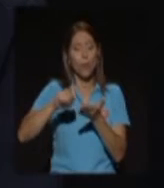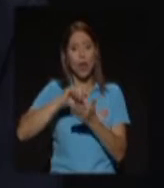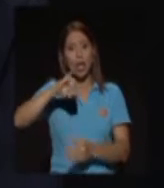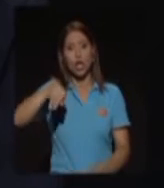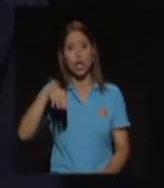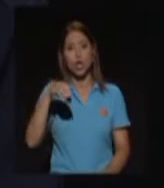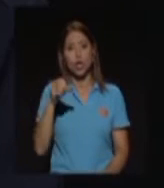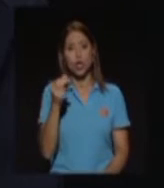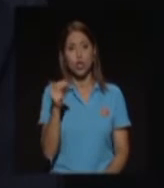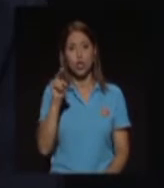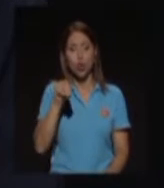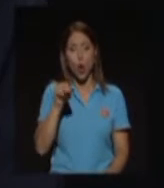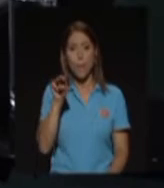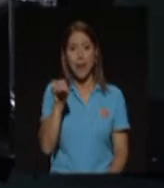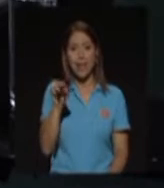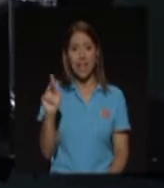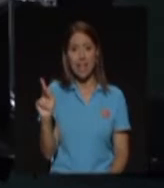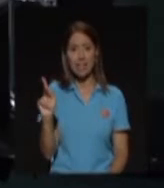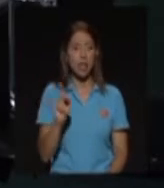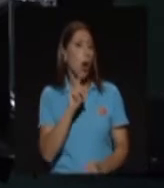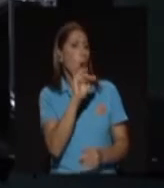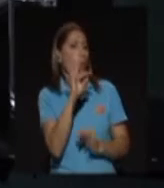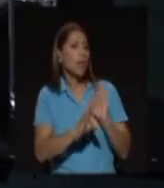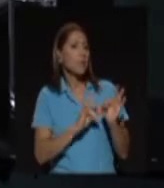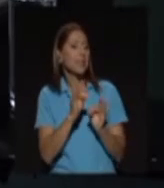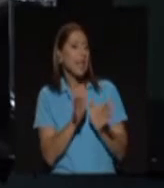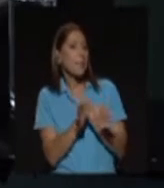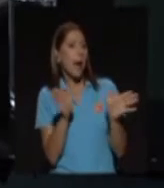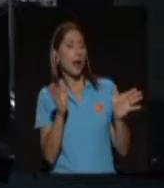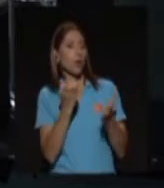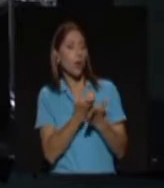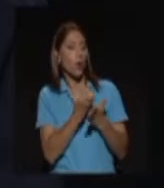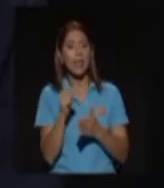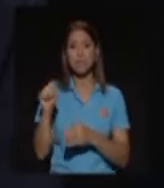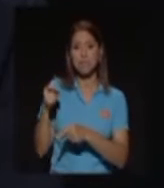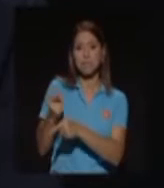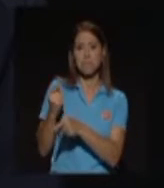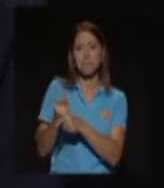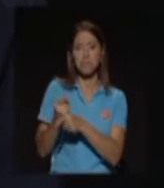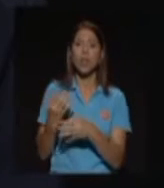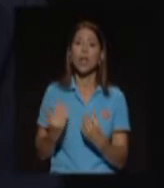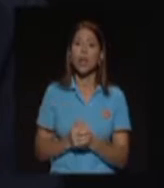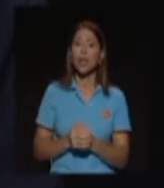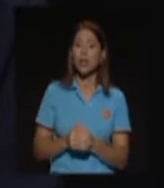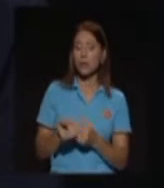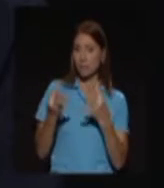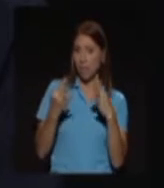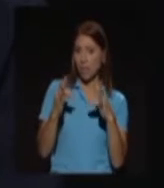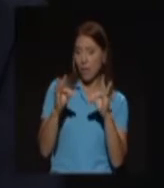¿verdad? Una especie de macroeconomía. Una especie de macroeconomía, exactamente, ¿verdad? Y que trataba pues de